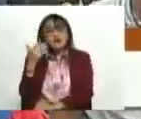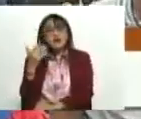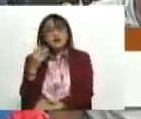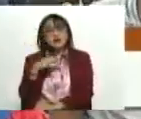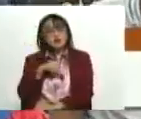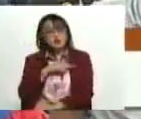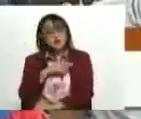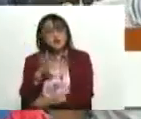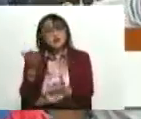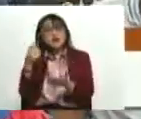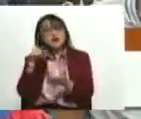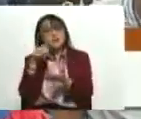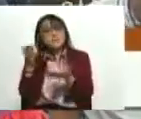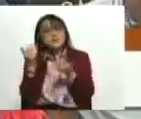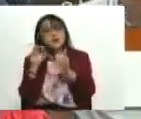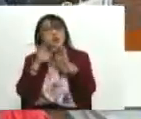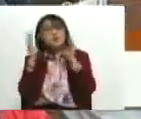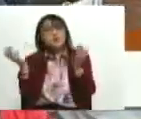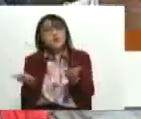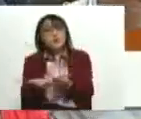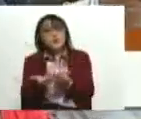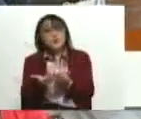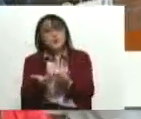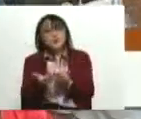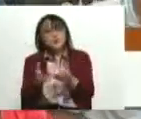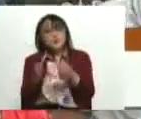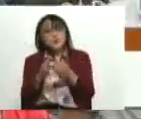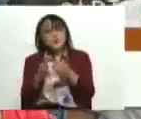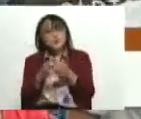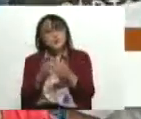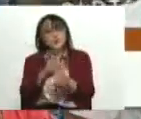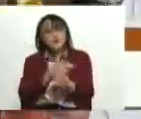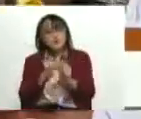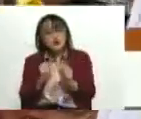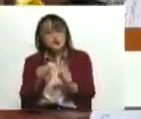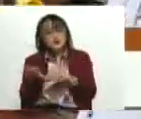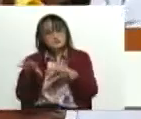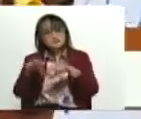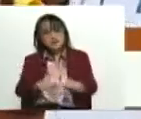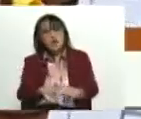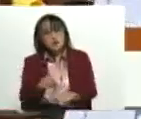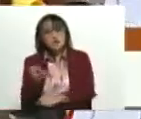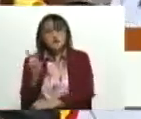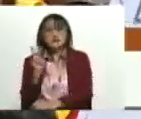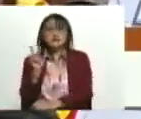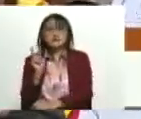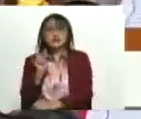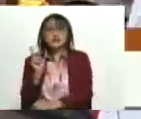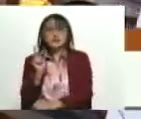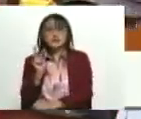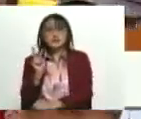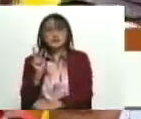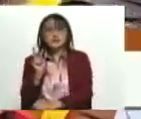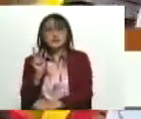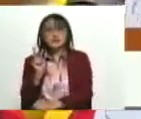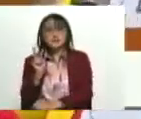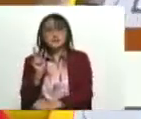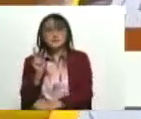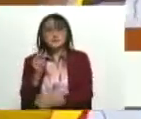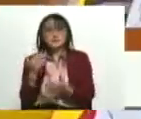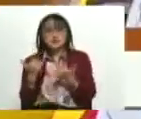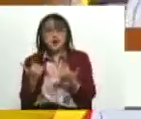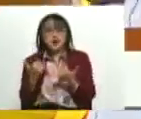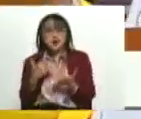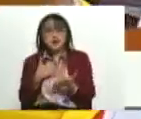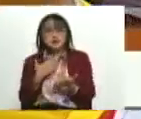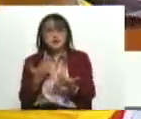pidieron al mundo entero una coalición de fuerzas para invadir a Venezuela y ahora